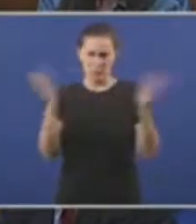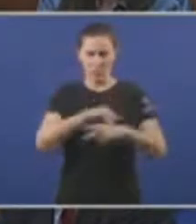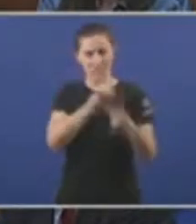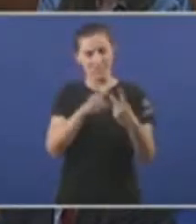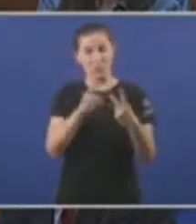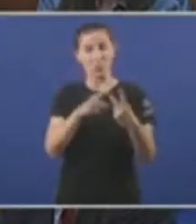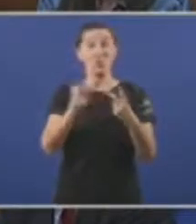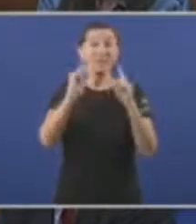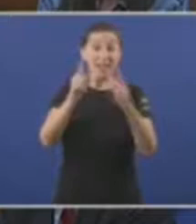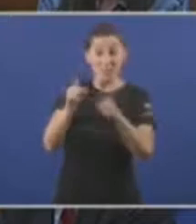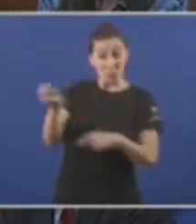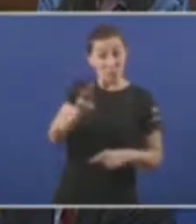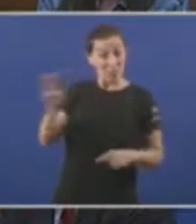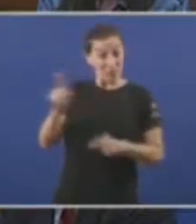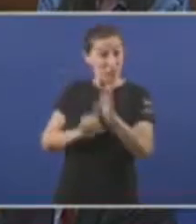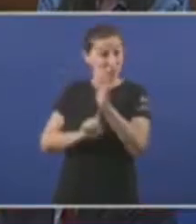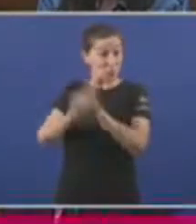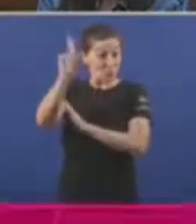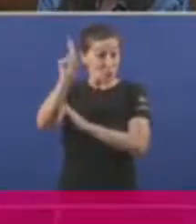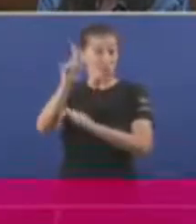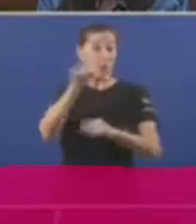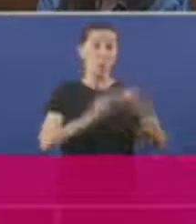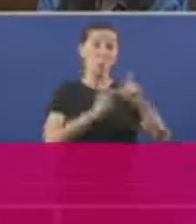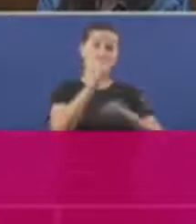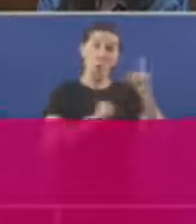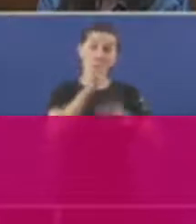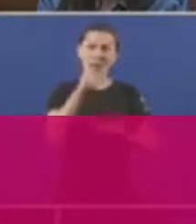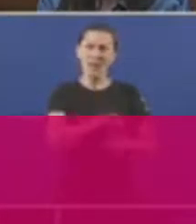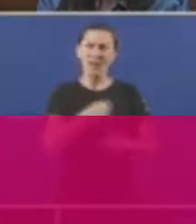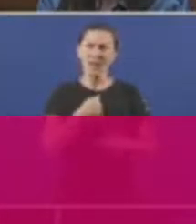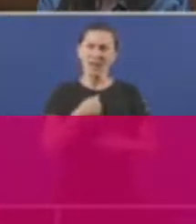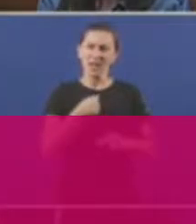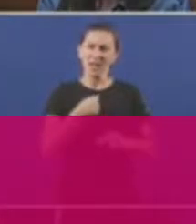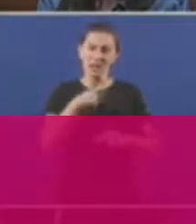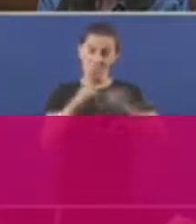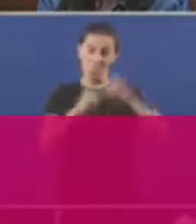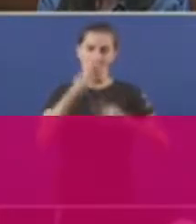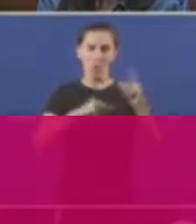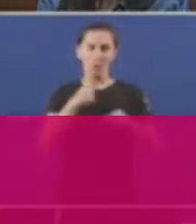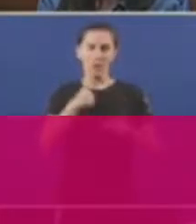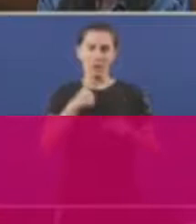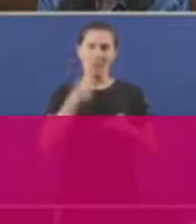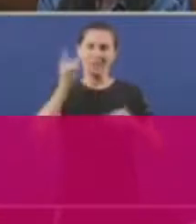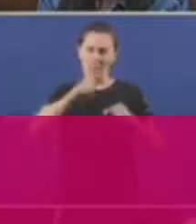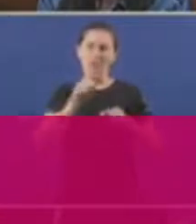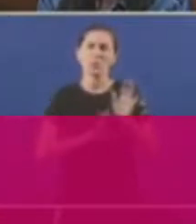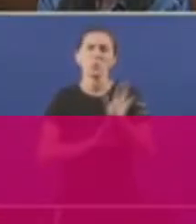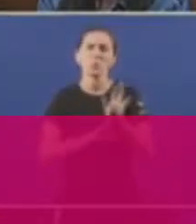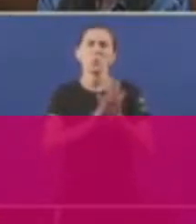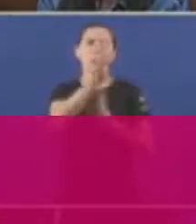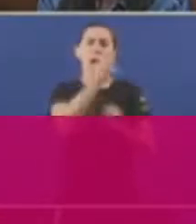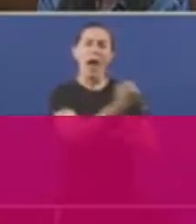mentres o Partido Popular sube, o Bloque Nacionalista Galego é a forza que porcentualmente máis incrementa o seu